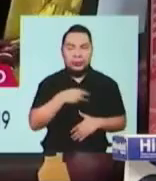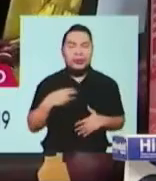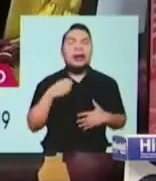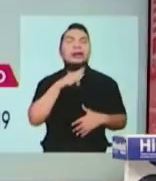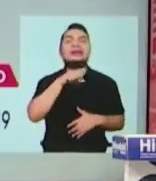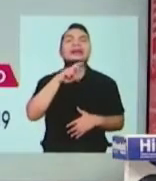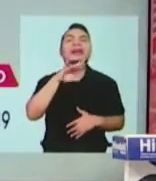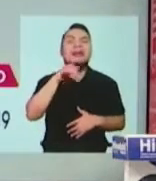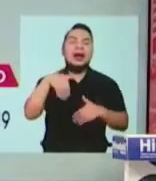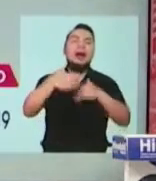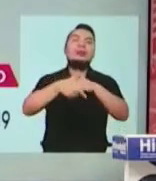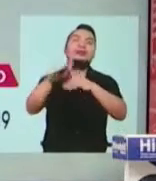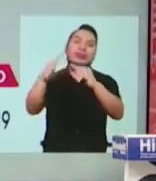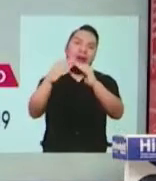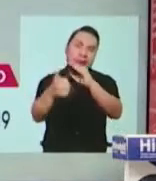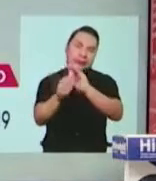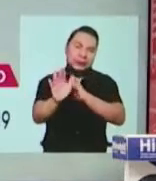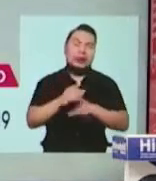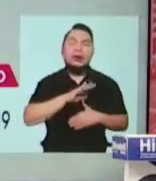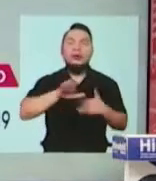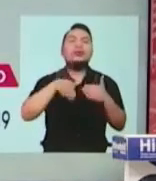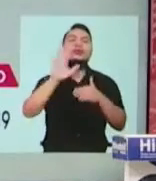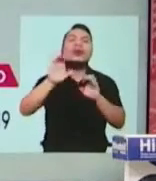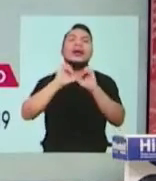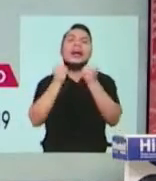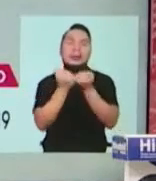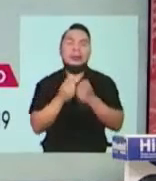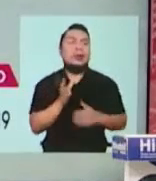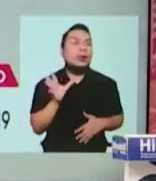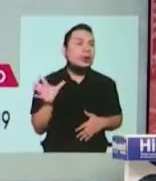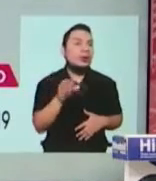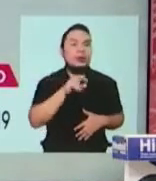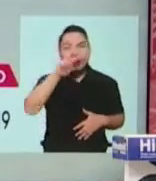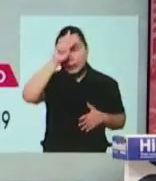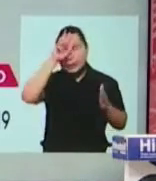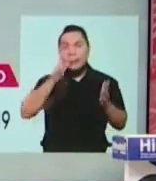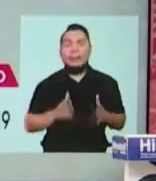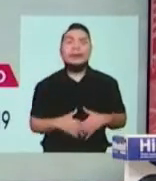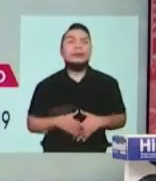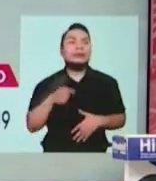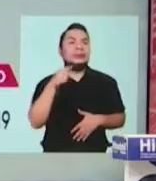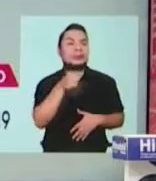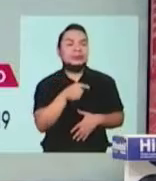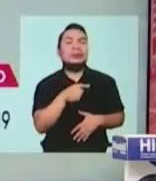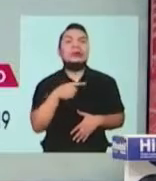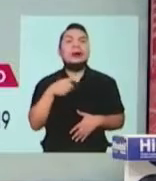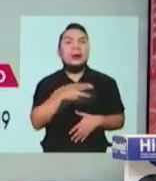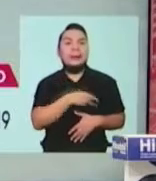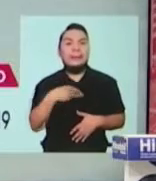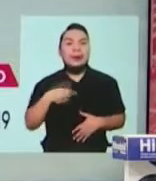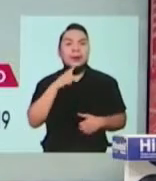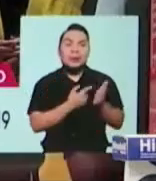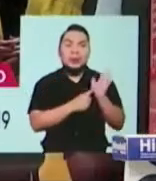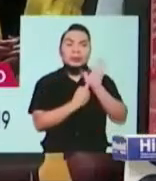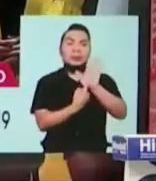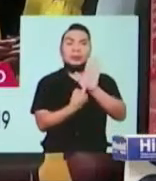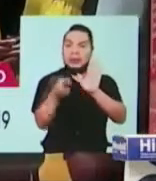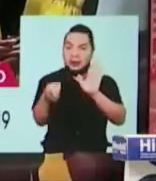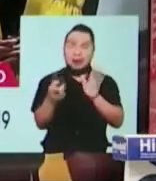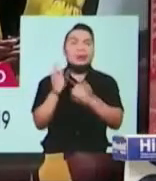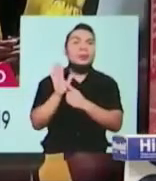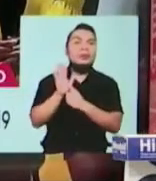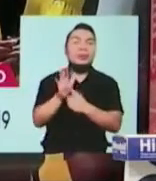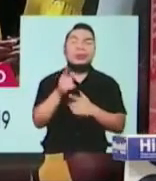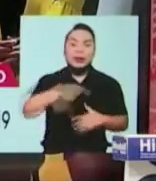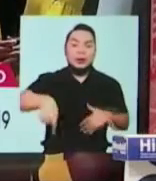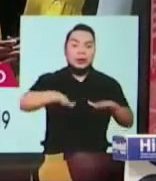muy básico. Dicho eso, la infraestructura escolar es una desgracia porque agarran la plata y